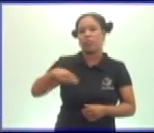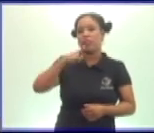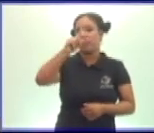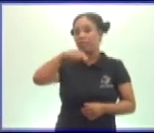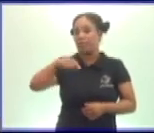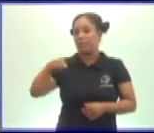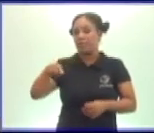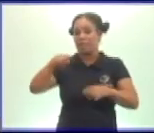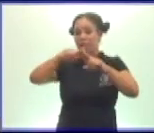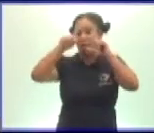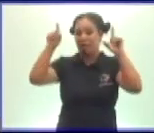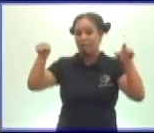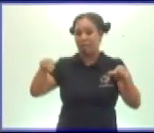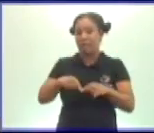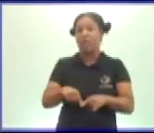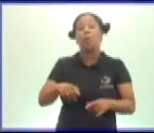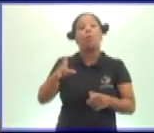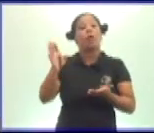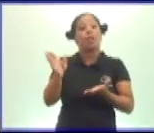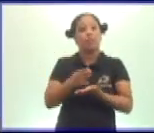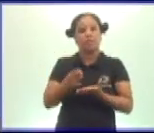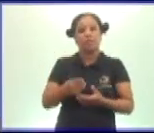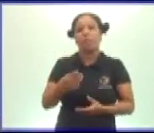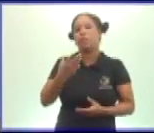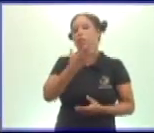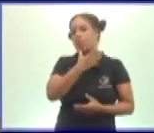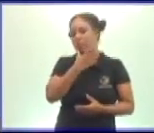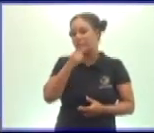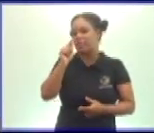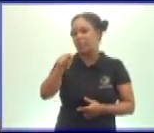texto hay una gráfica muy similar a esta.